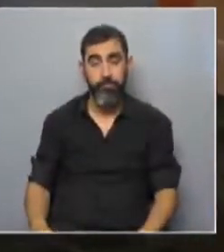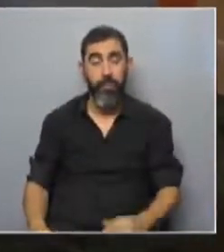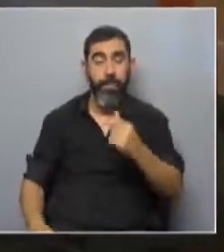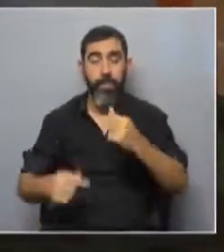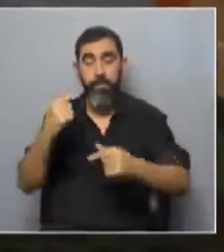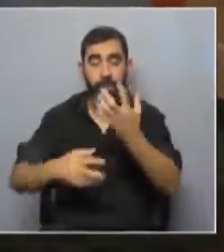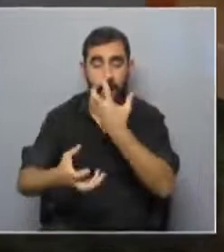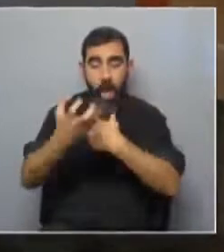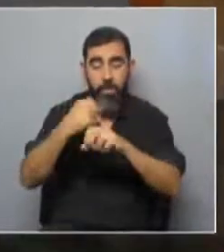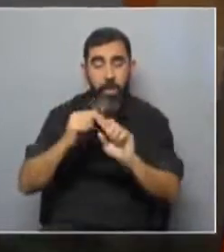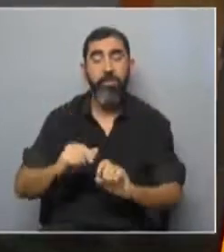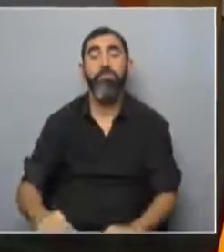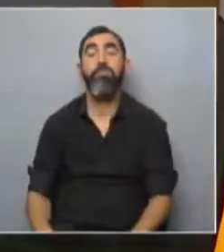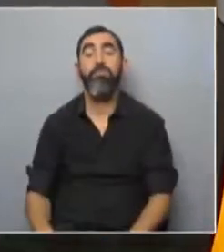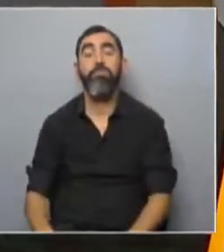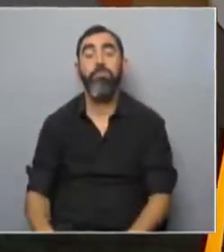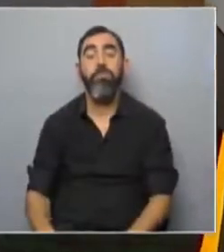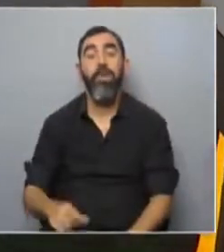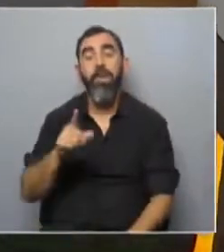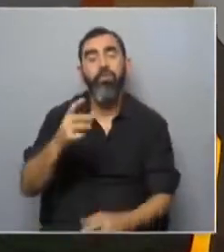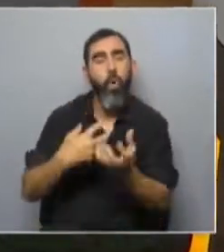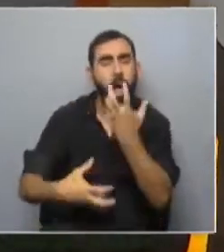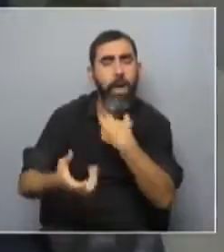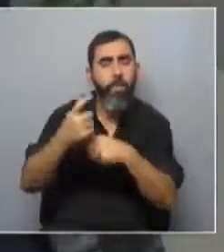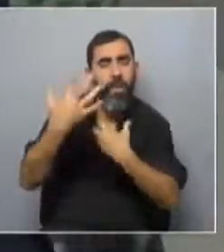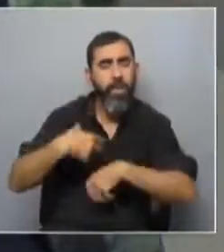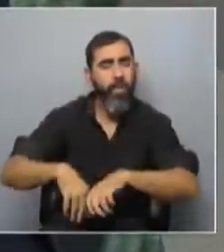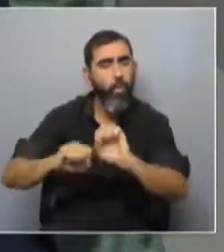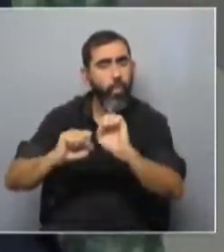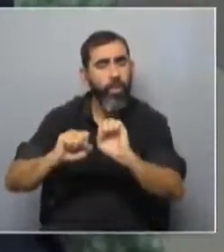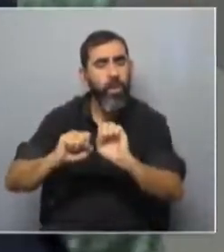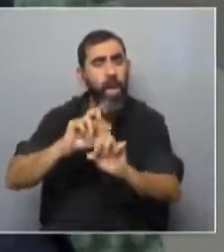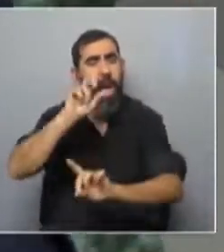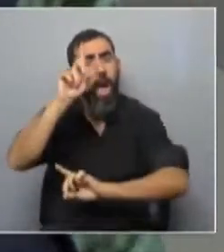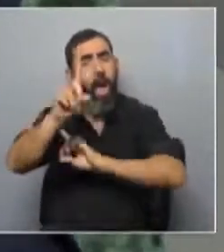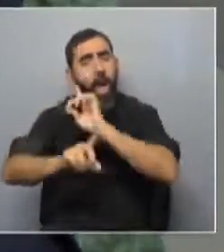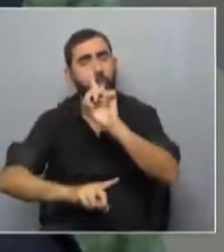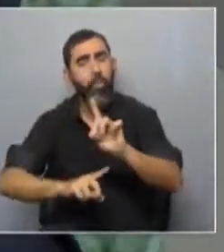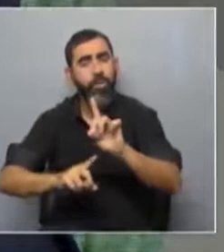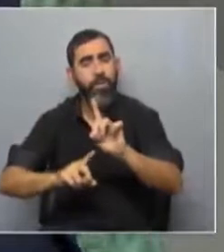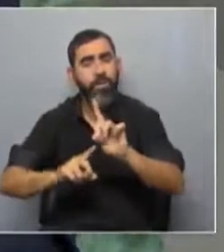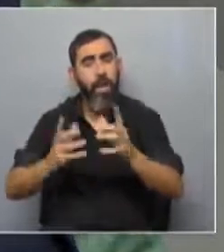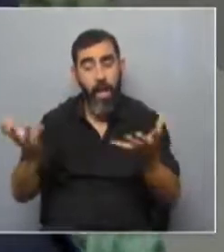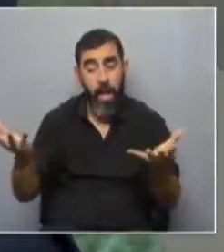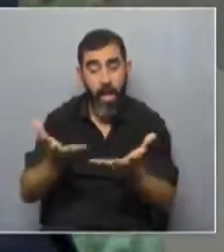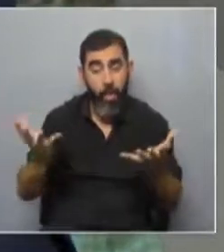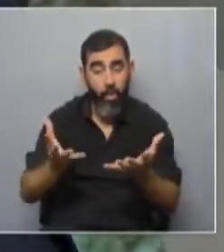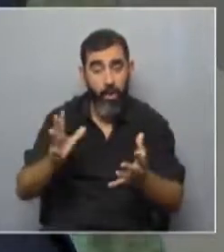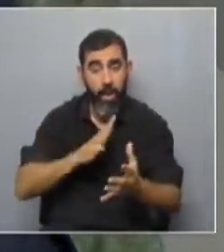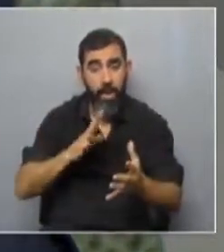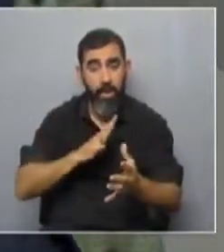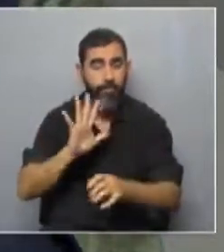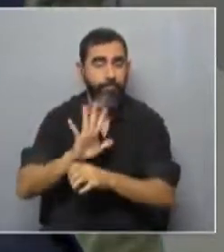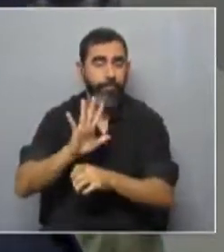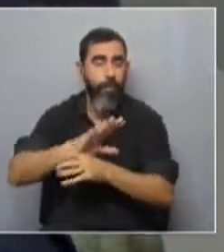y el aporte del vizcaíno en ese sentido. De estas especies que aparecieron allí en vizcaíno, ¿hay alguna que tenga un correlato en el presente, que tenga